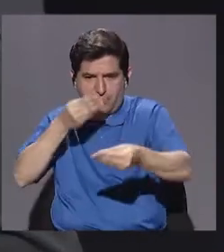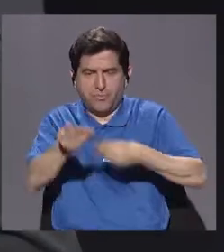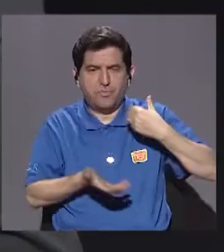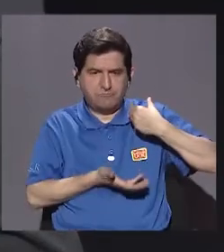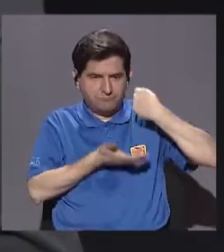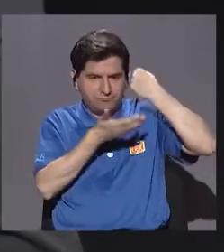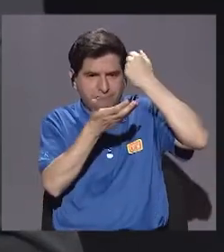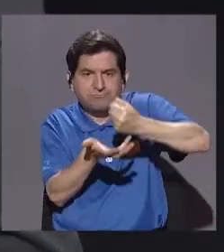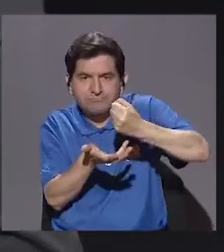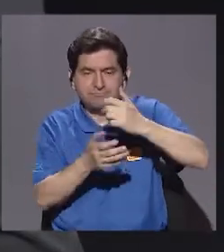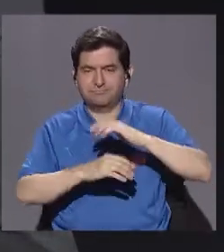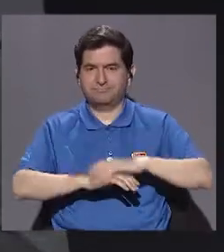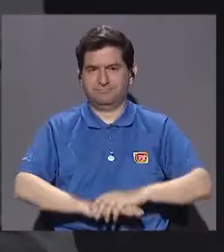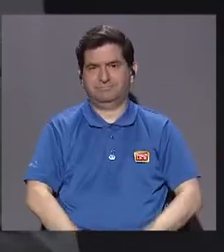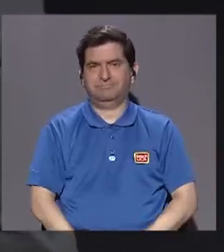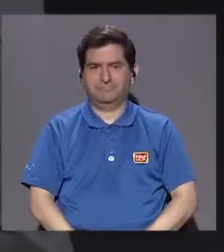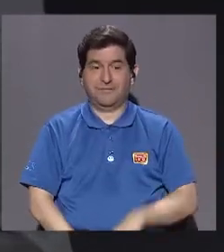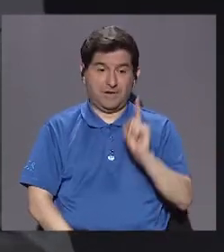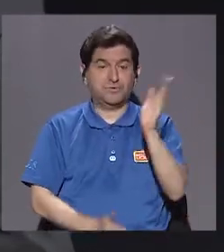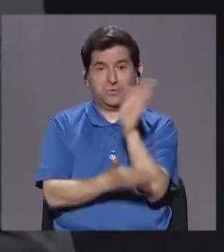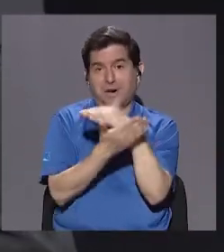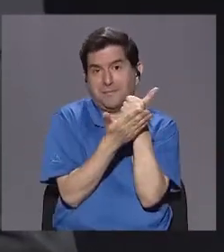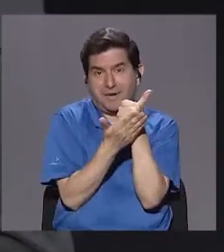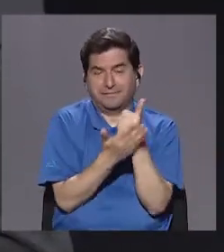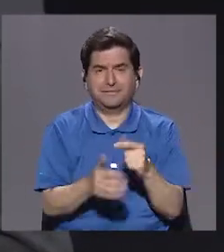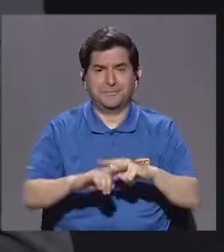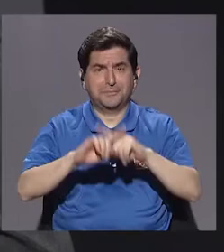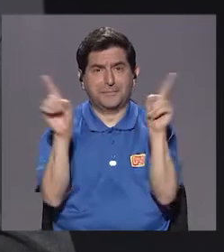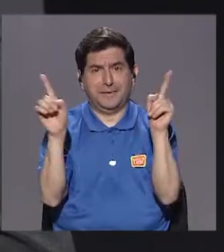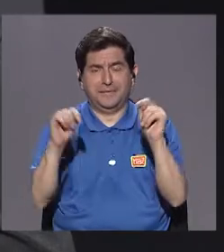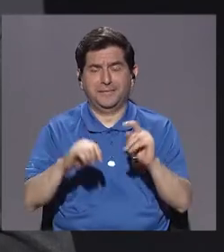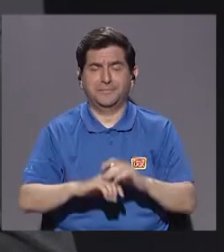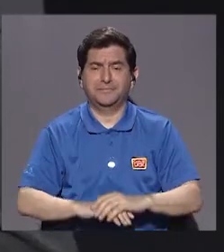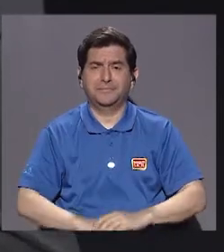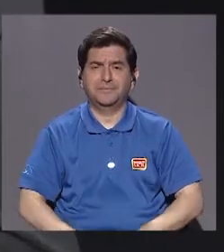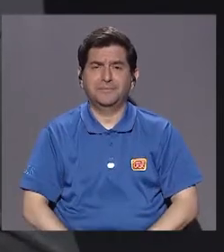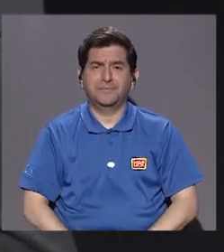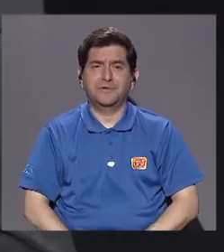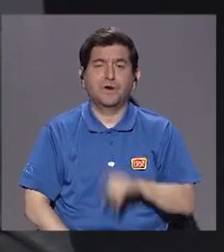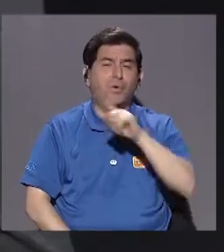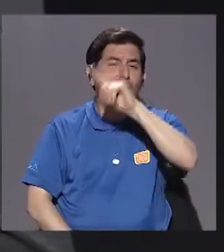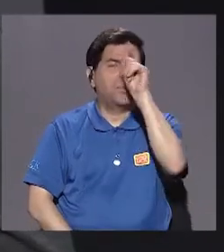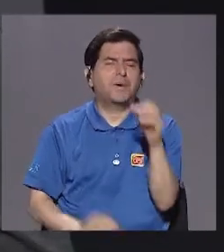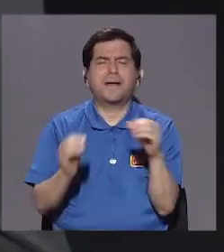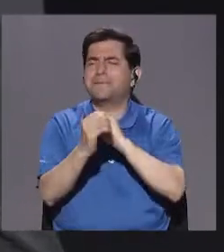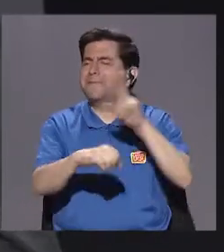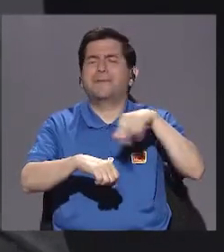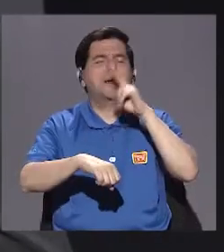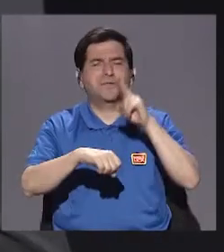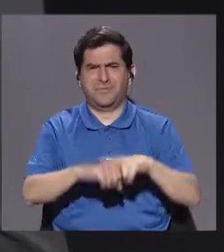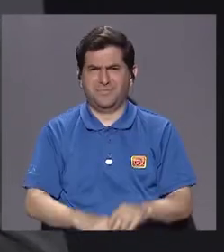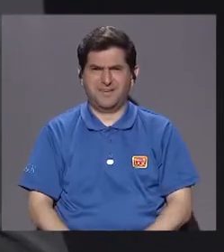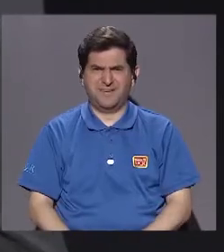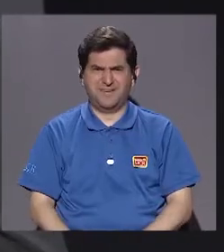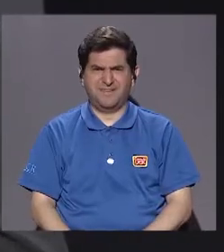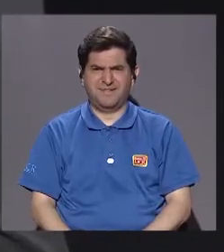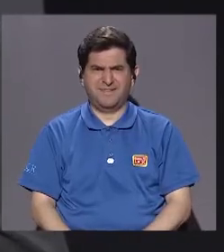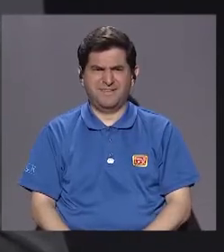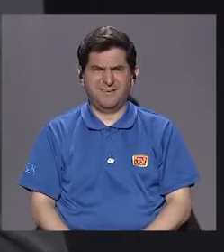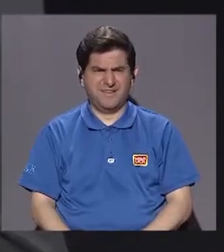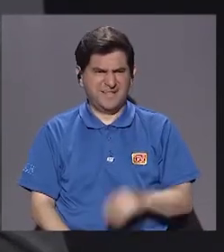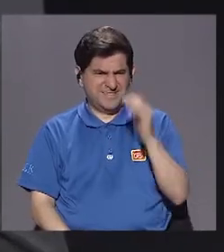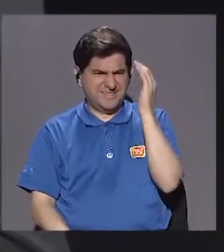lo que corresponda eso por un lado pero por otro lado una de las preguntas más frecuentes es cómo hacemos